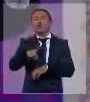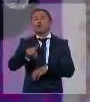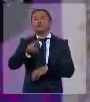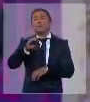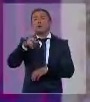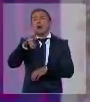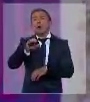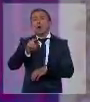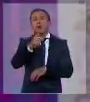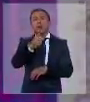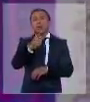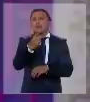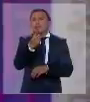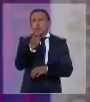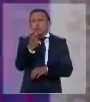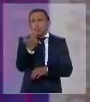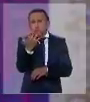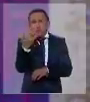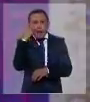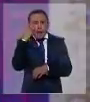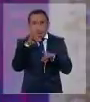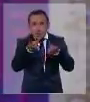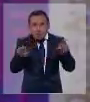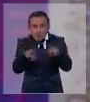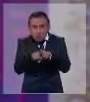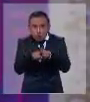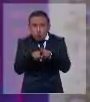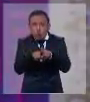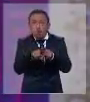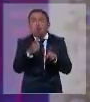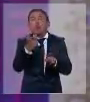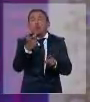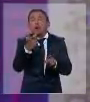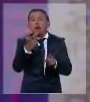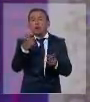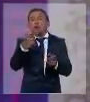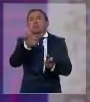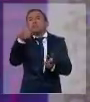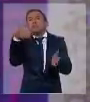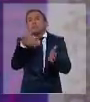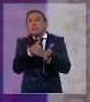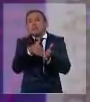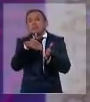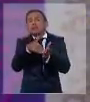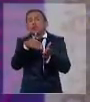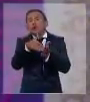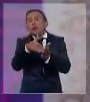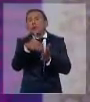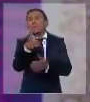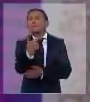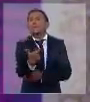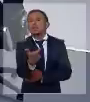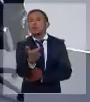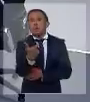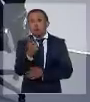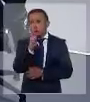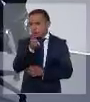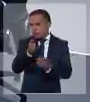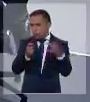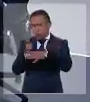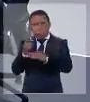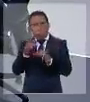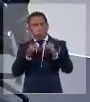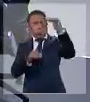camas, cobraron 7 mil millones de pesos. Estoy hablando de 20 veces más.